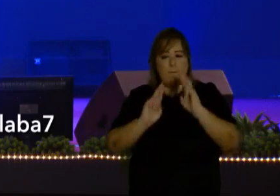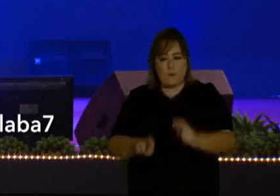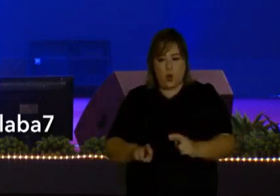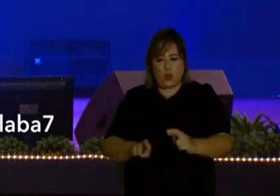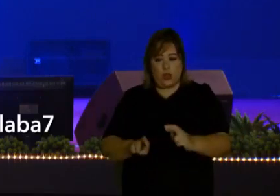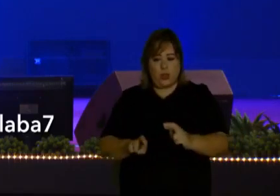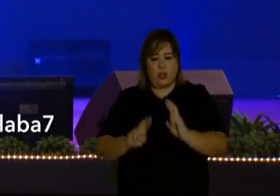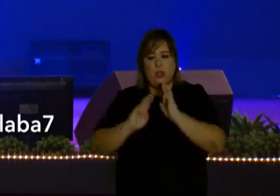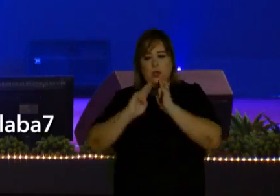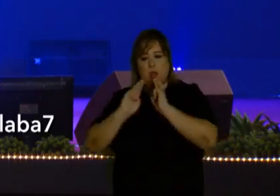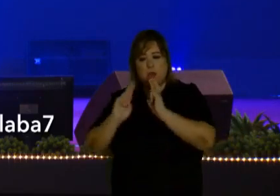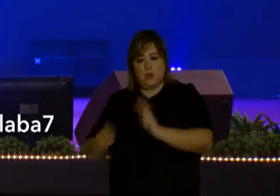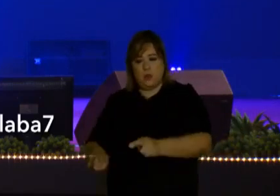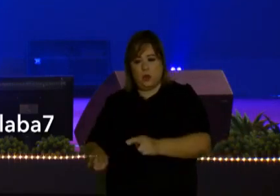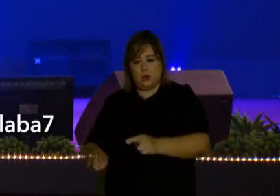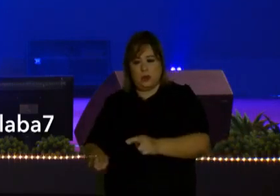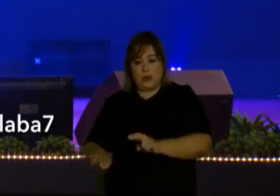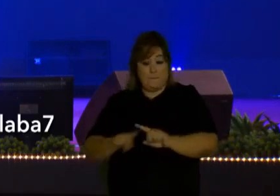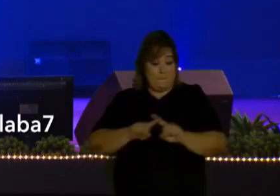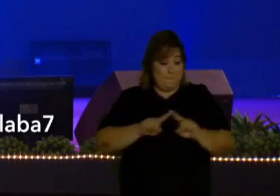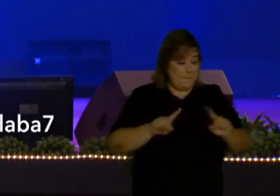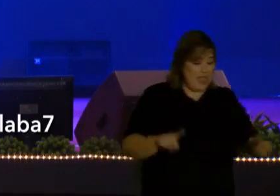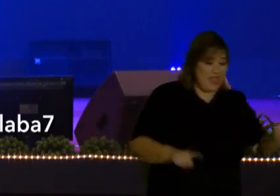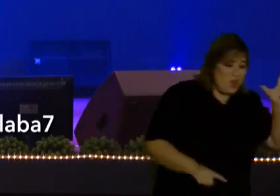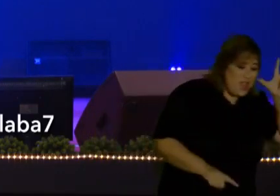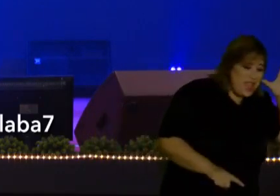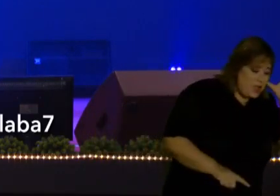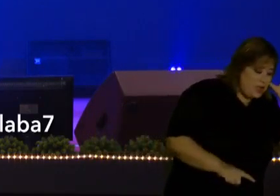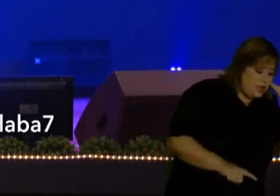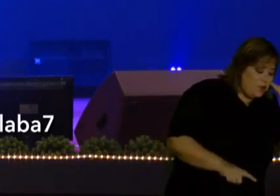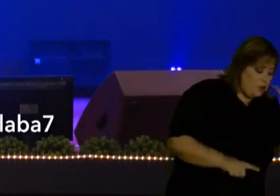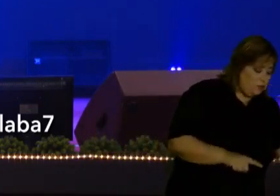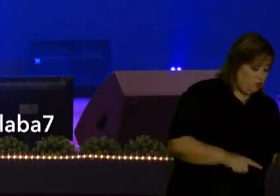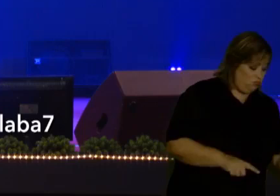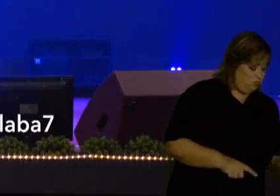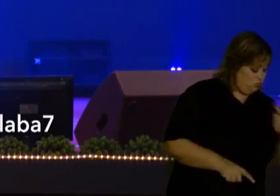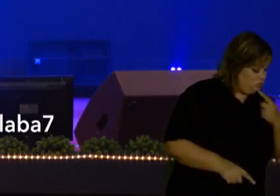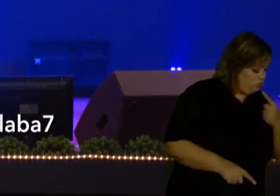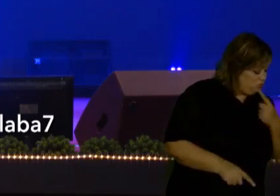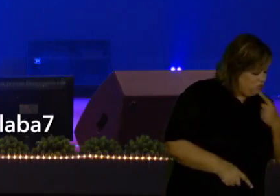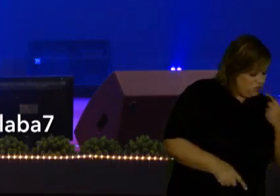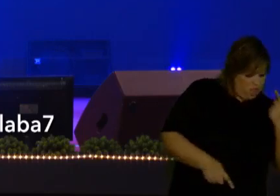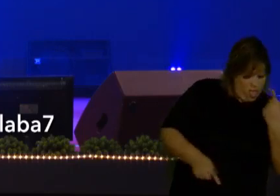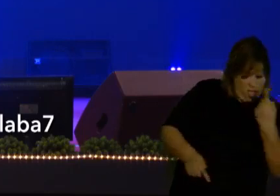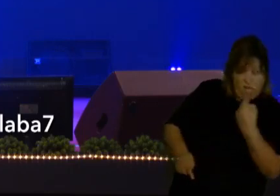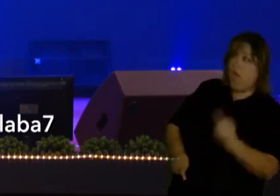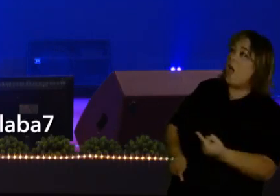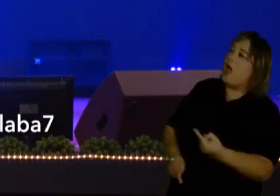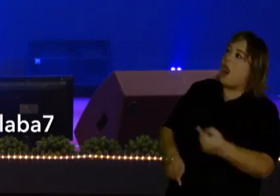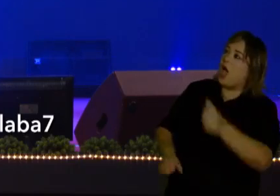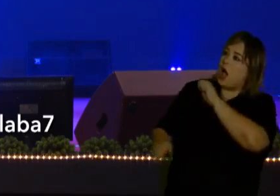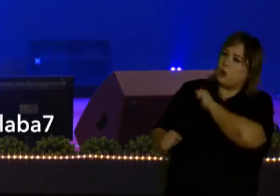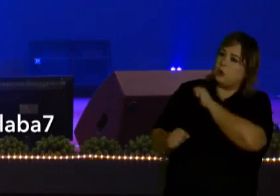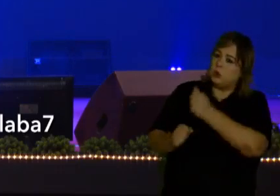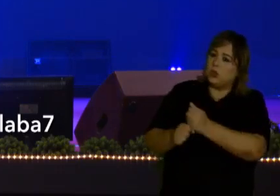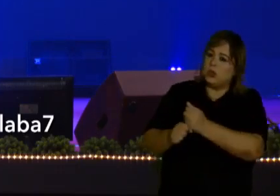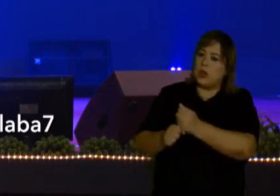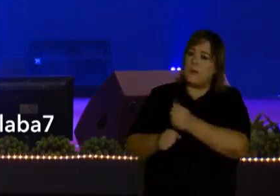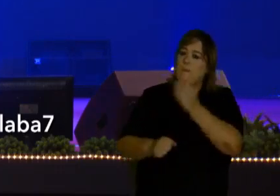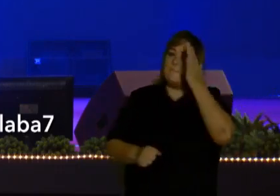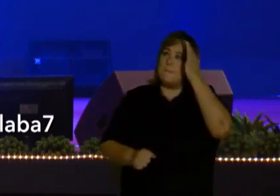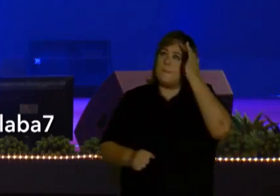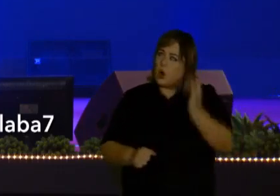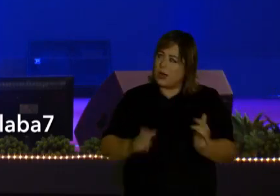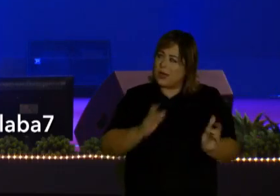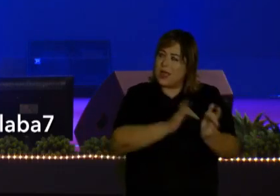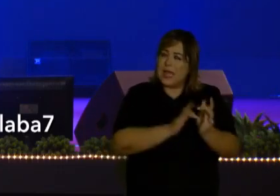si hay algo que el infierno reconoce, es la autoridad. Jesús hablaba y la gente decía, ¿quién es este que habla con tal autoridad? Porque Jesús sabía quién